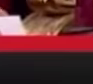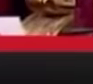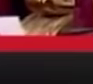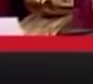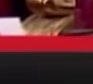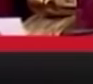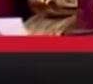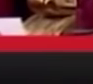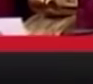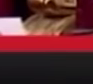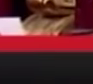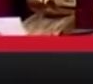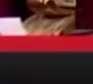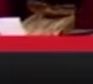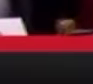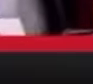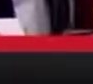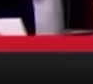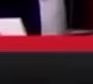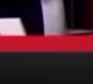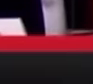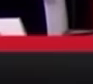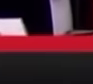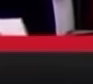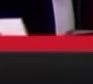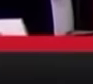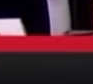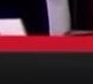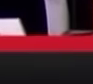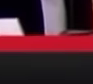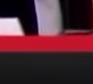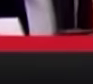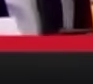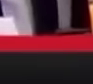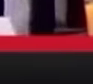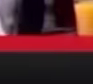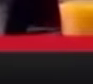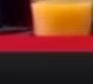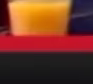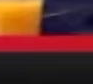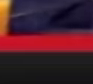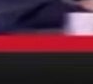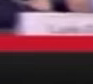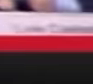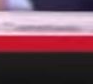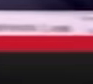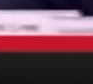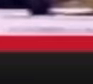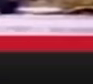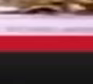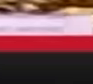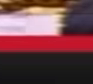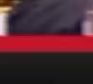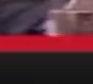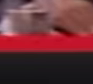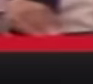es natural, es normal que un alcalde... Presidenta, que... ¿me permite, presidente, una interrupción? Para terminar,